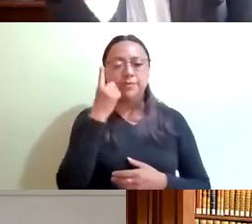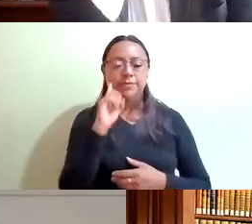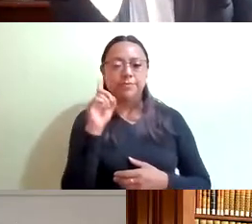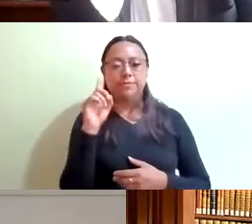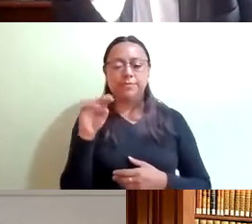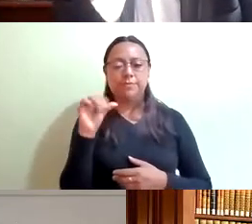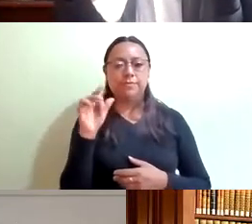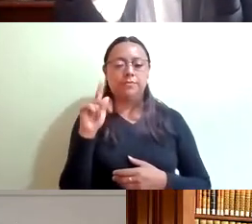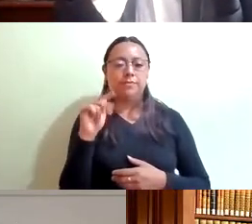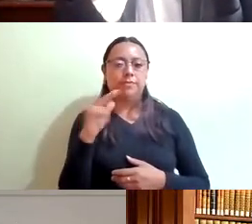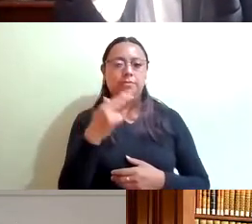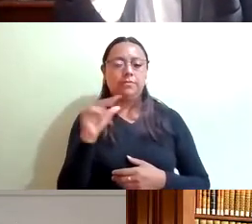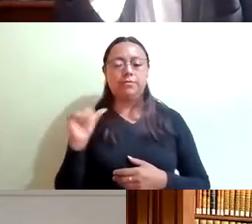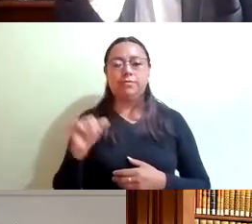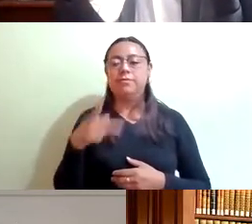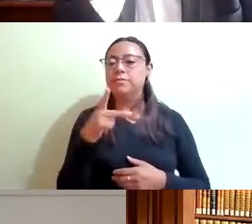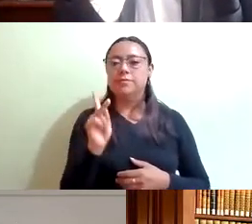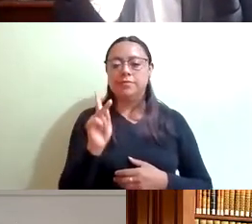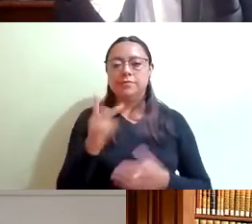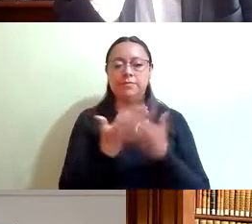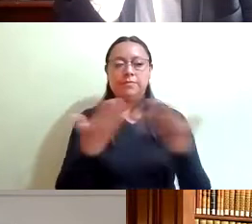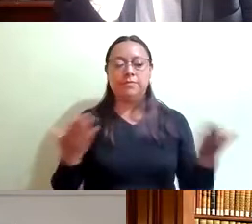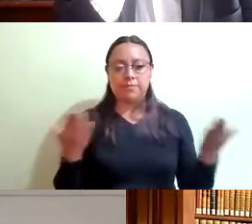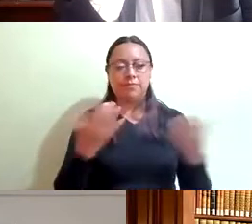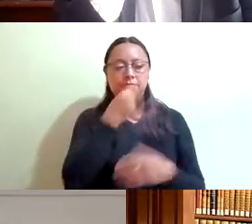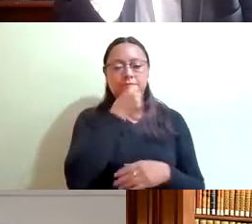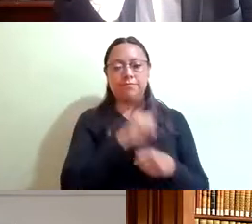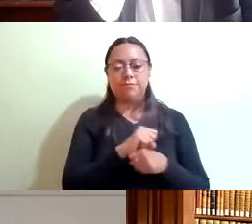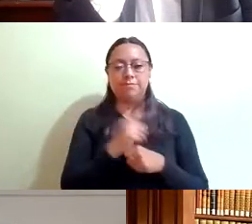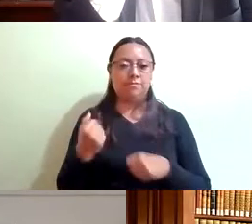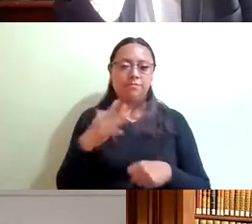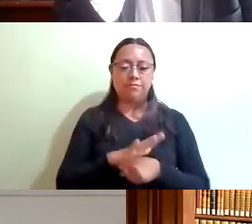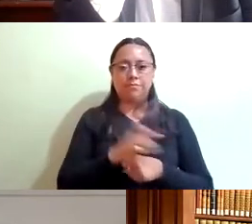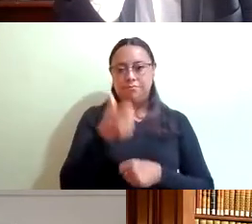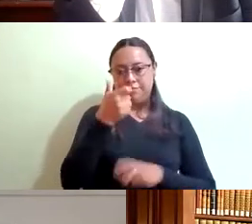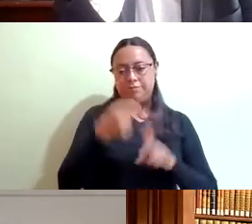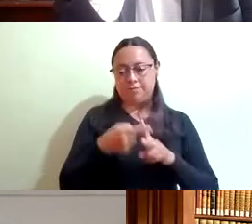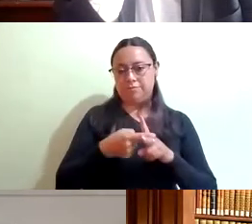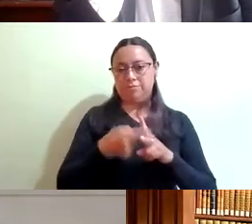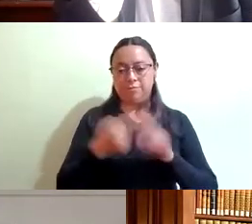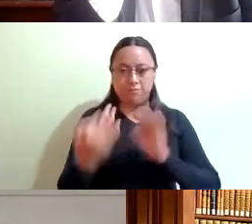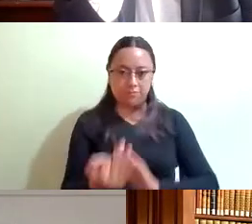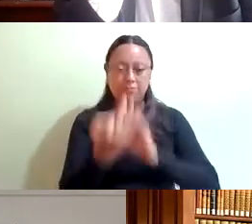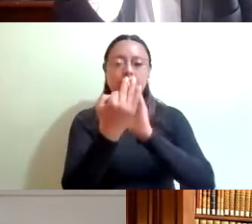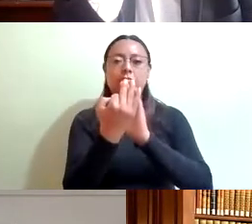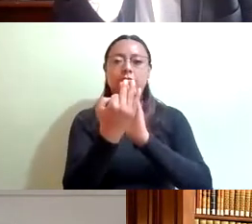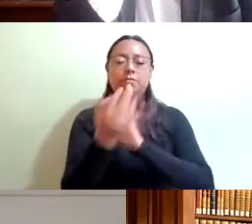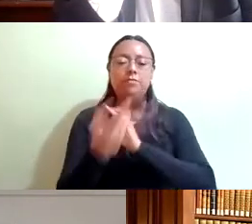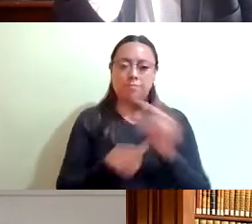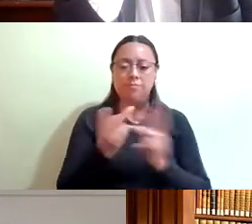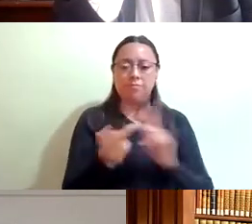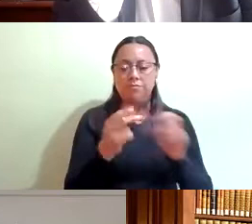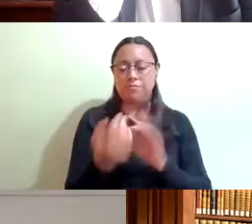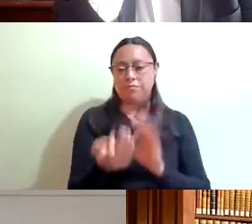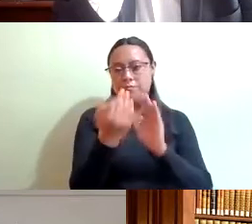definitivamente. Y el hecho de que la secretaria de Administración y Finanzas comparezca ante